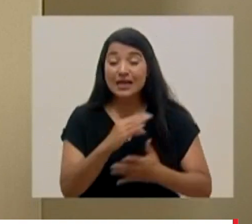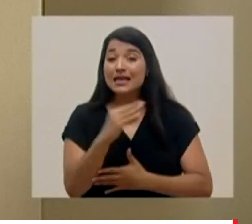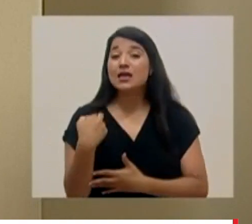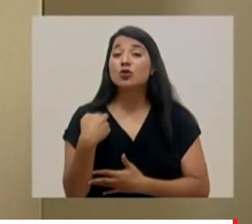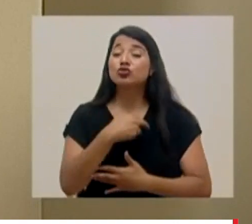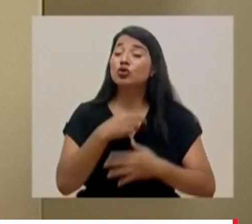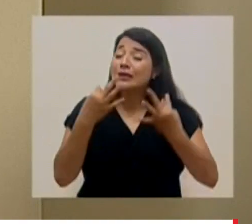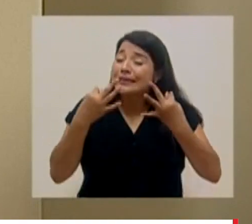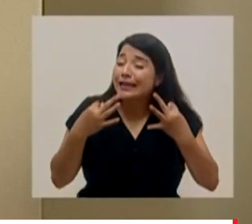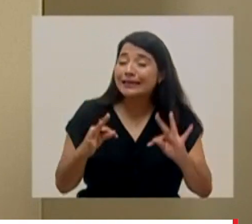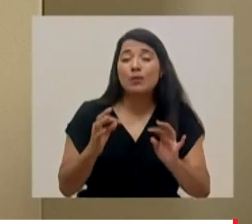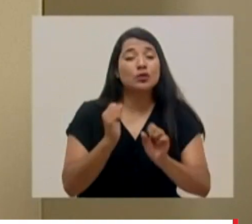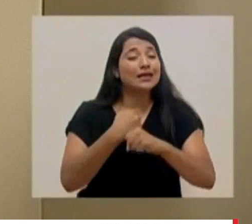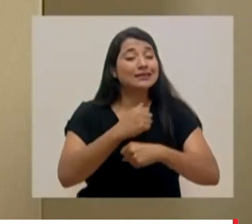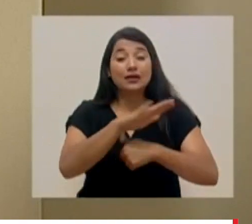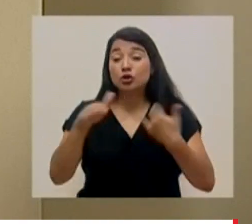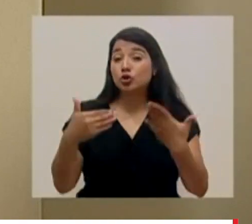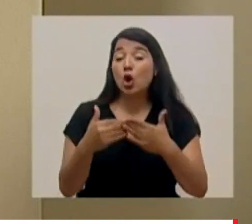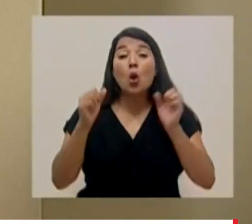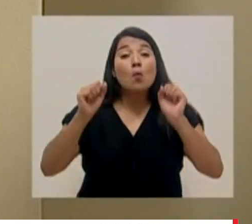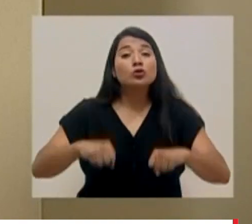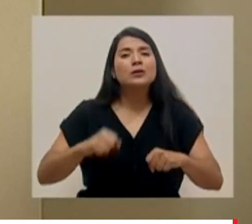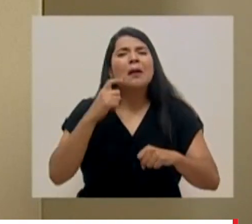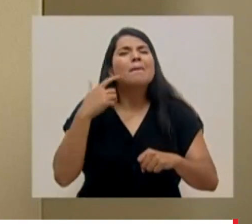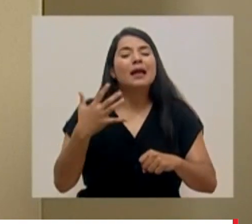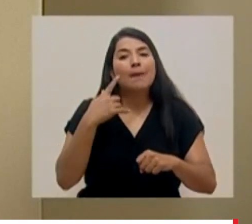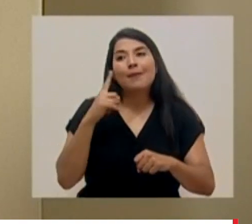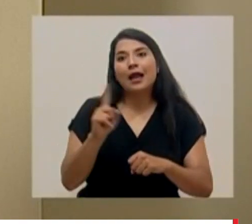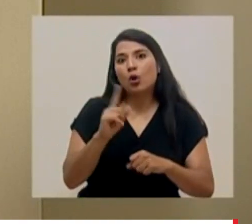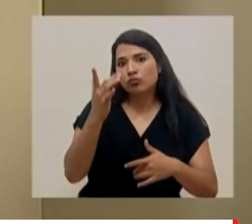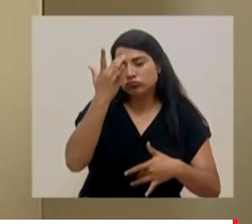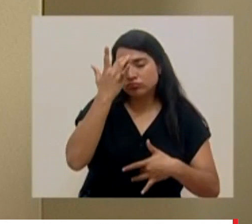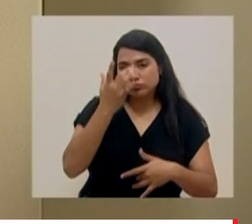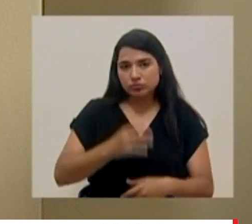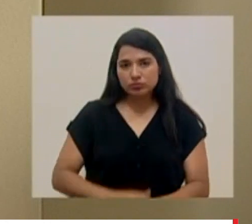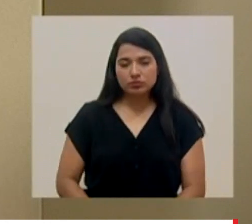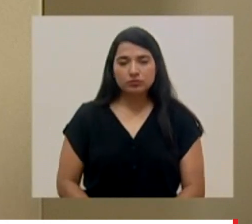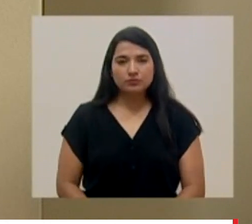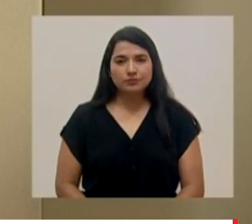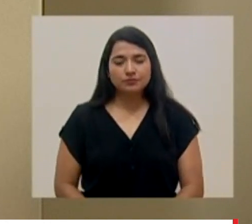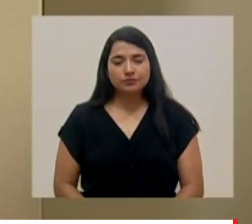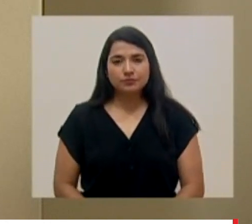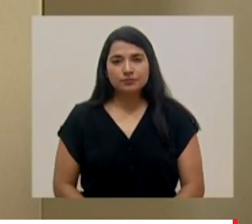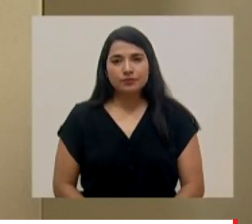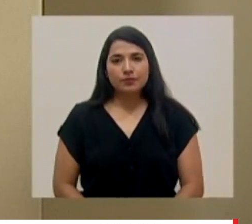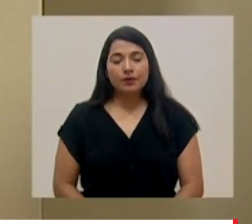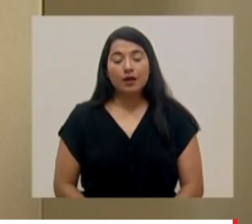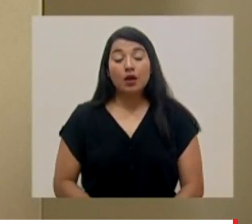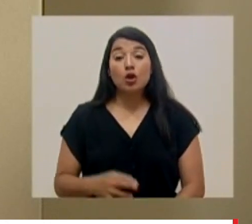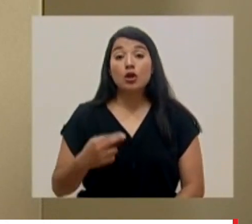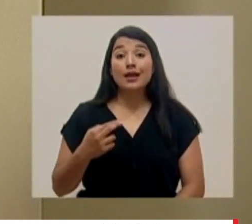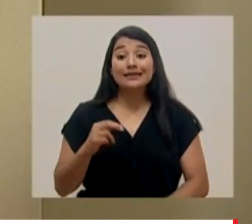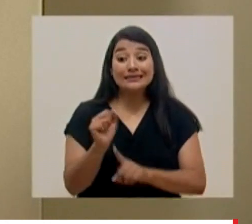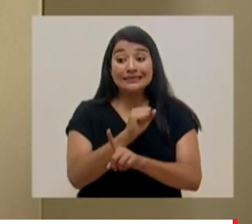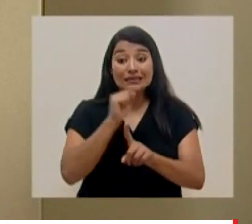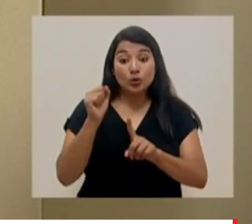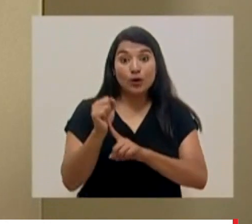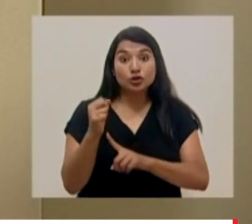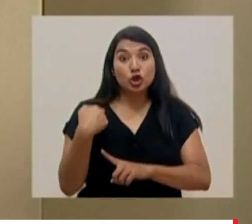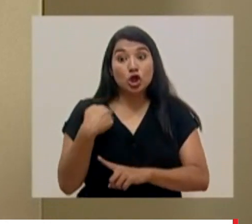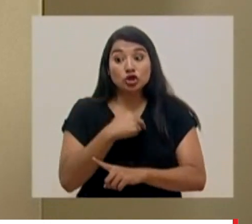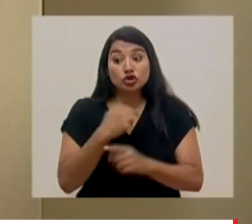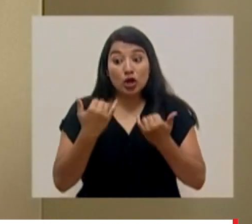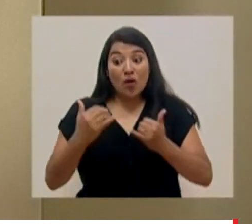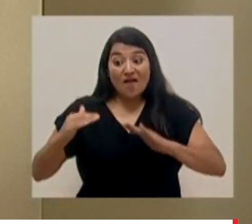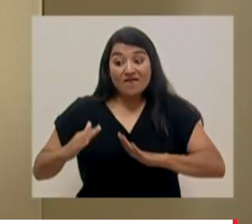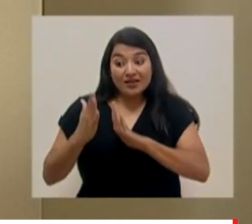tratamos de hacer todo lo posible para no contagiarnos. Lo que estamos viendo en nuestras